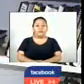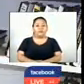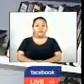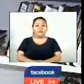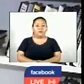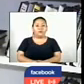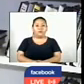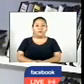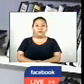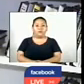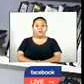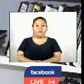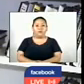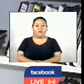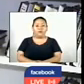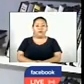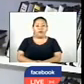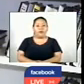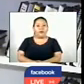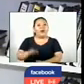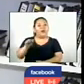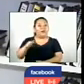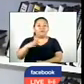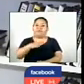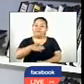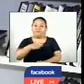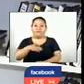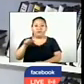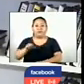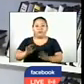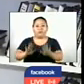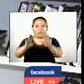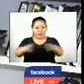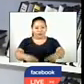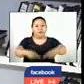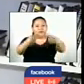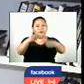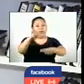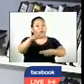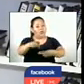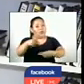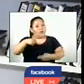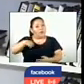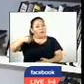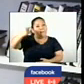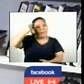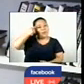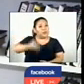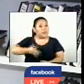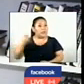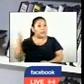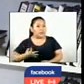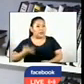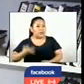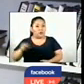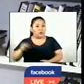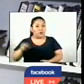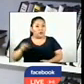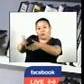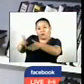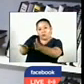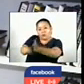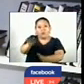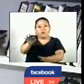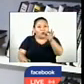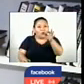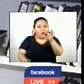En cuanto a CBP desafortunadamente tiene bastante autoridad en la frontera y creo que esto subraya la necesidad de que el Congreso y los tribunales